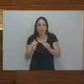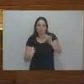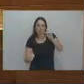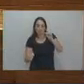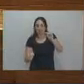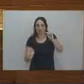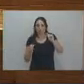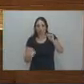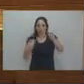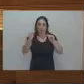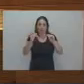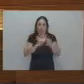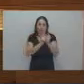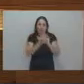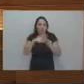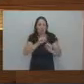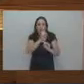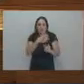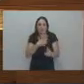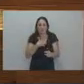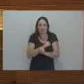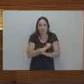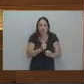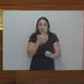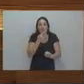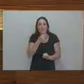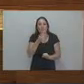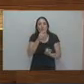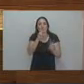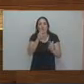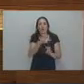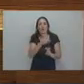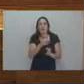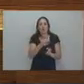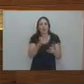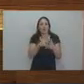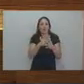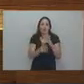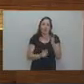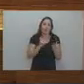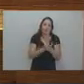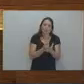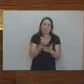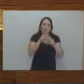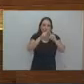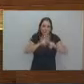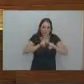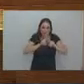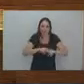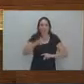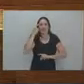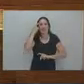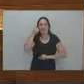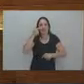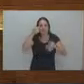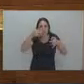defender. Y que cuando hablamos de reestructurar la deuda, pasa por auditarla, saber exactamente cuál